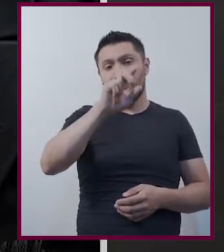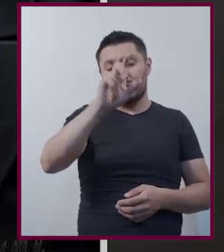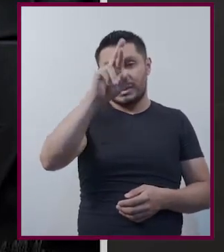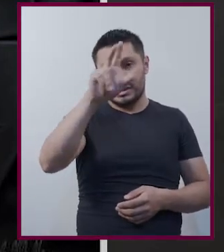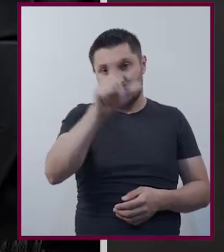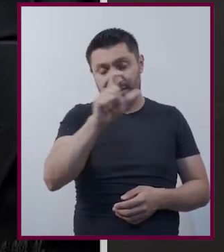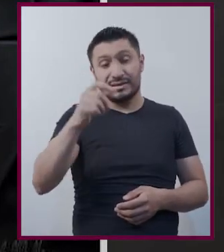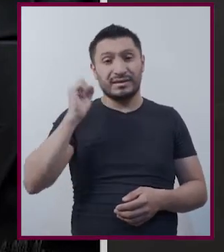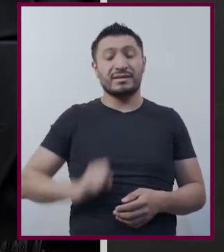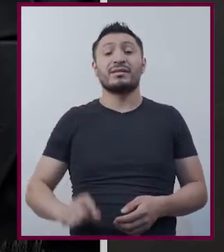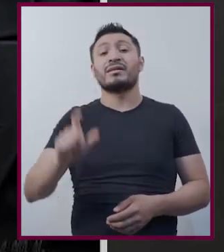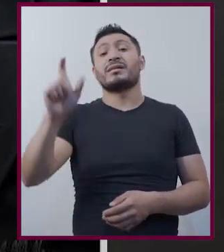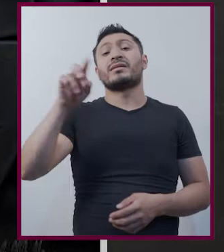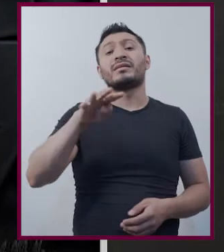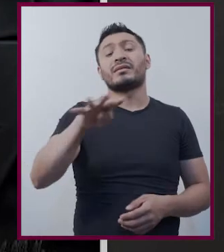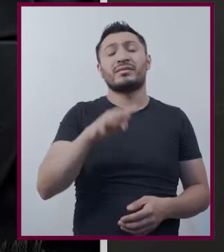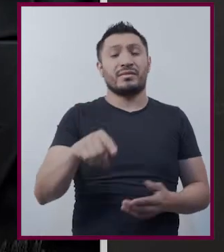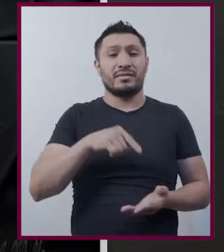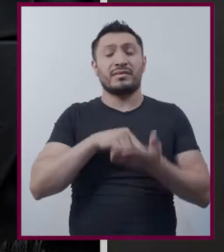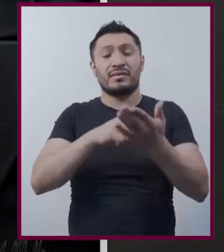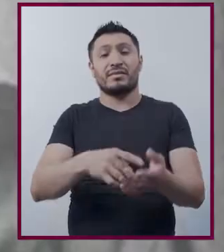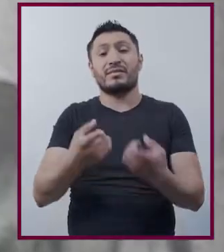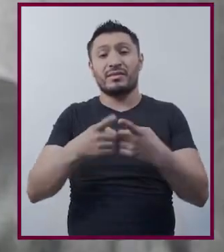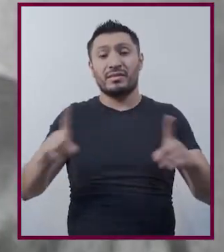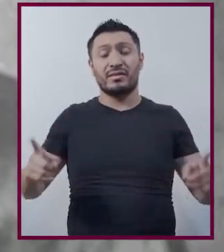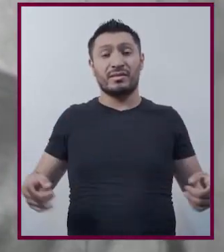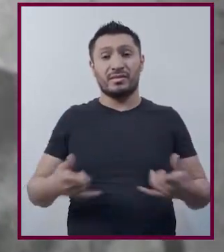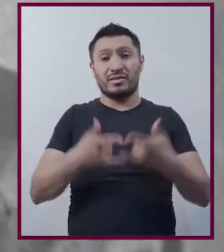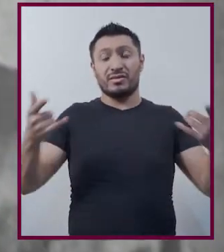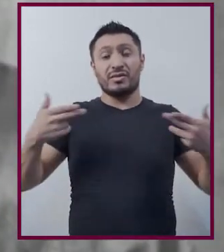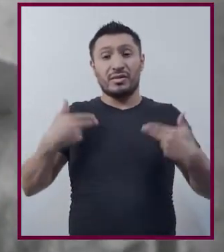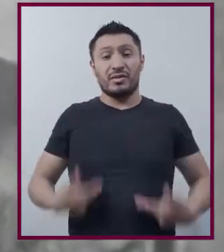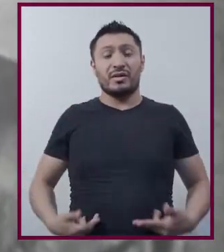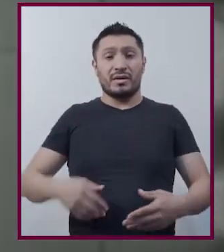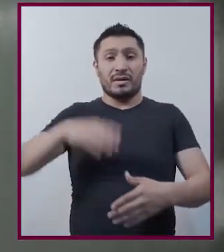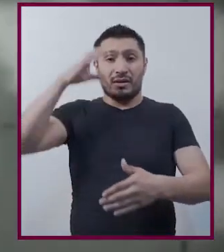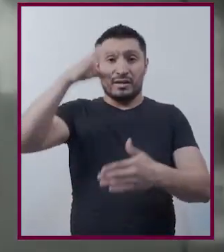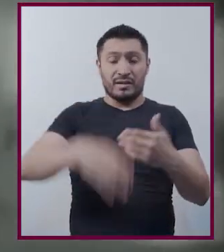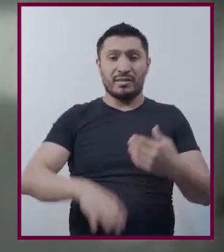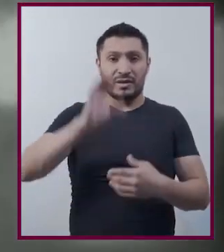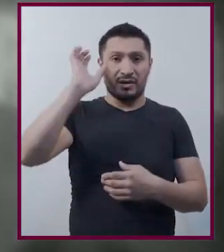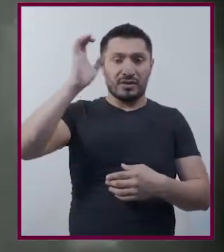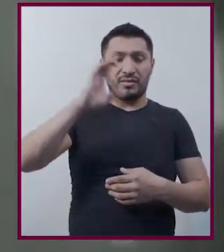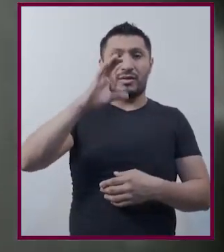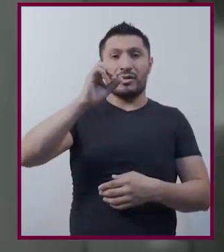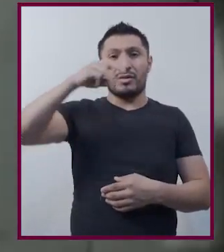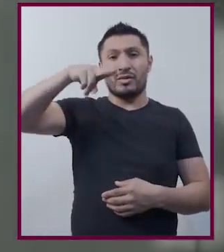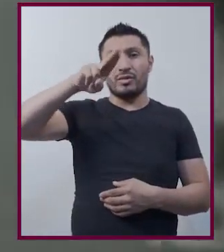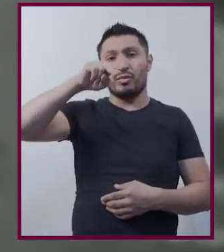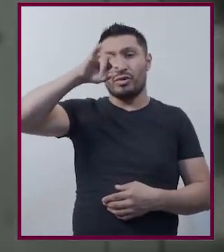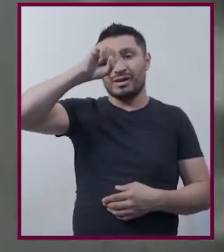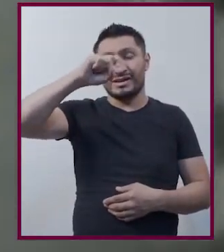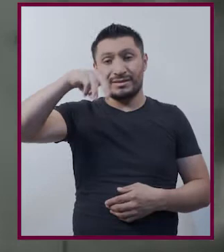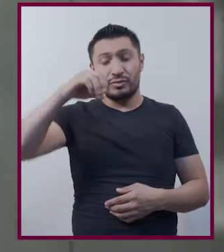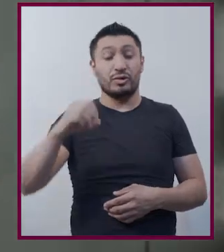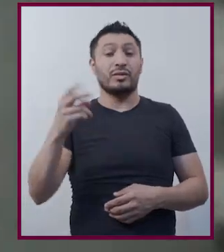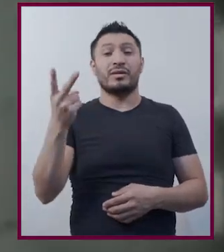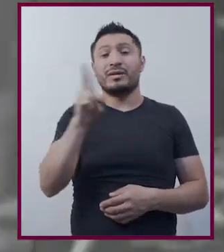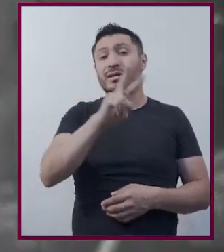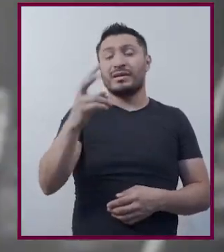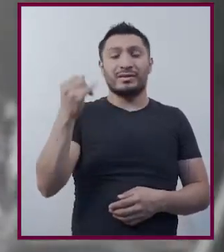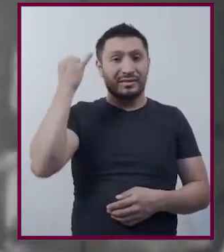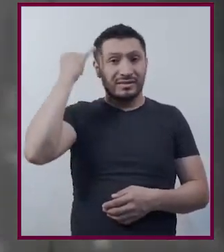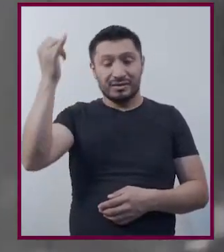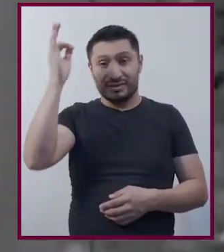había propuesto que el desarrollo histórico de la humanidad culminaría con la realización del comunismo. Ambas reflexiones